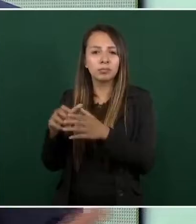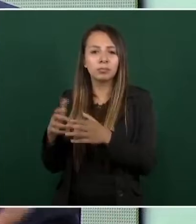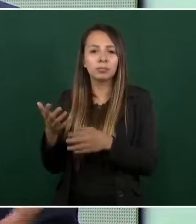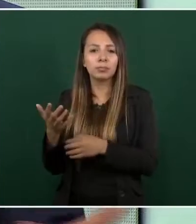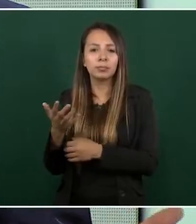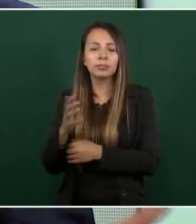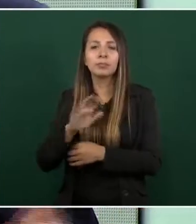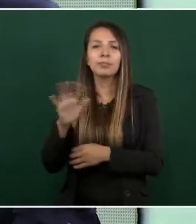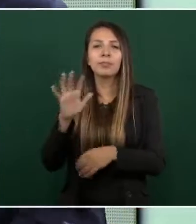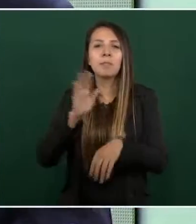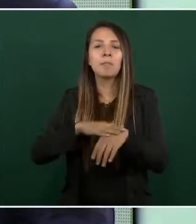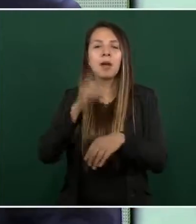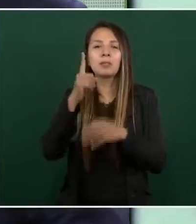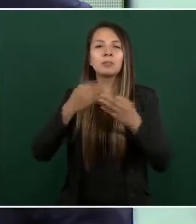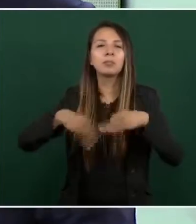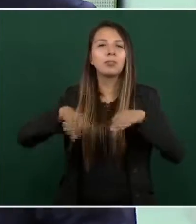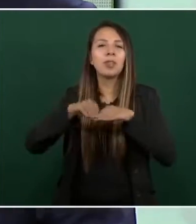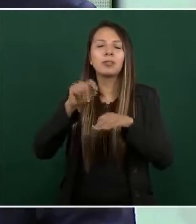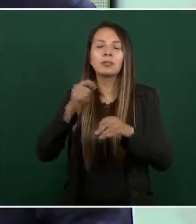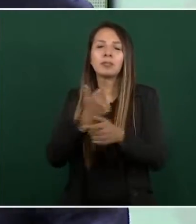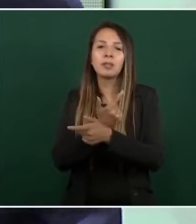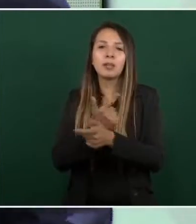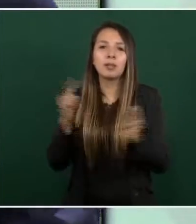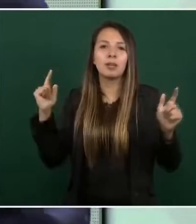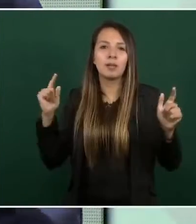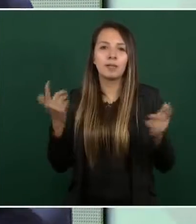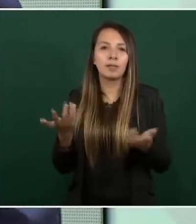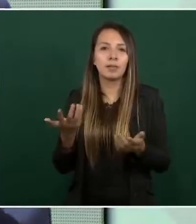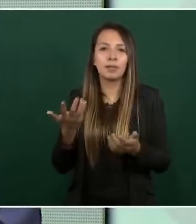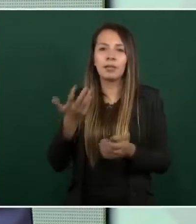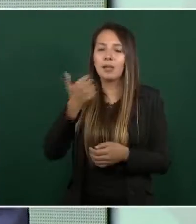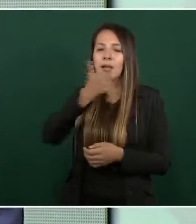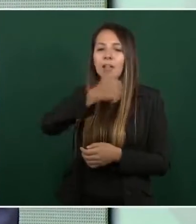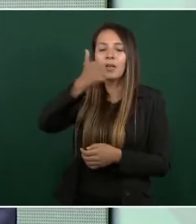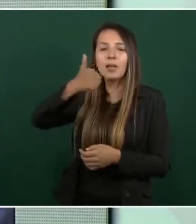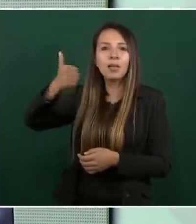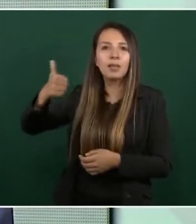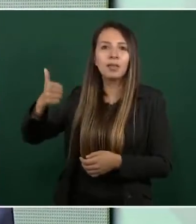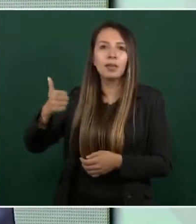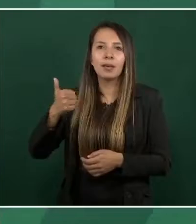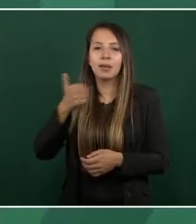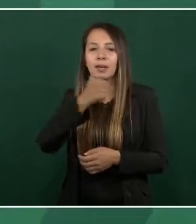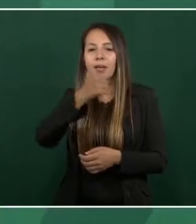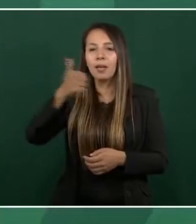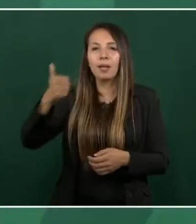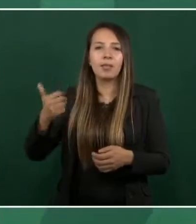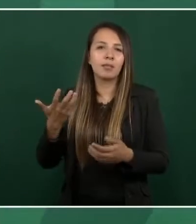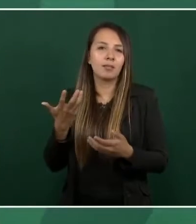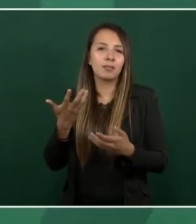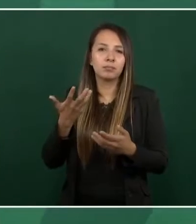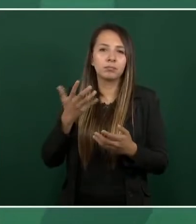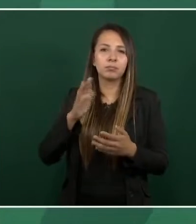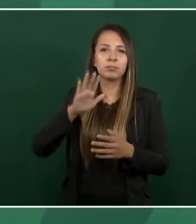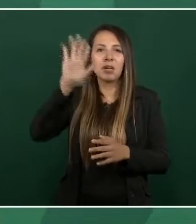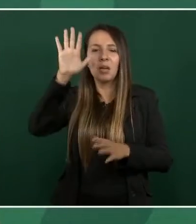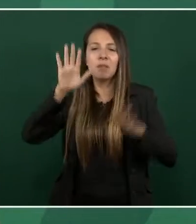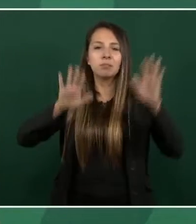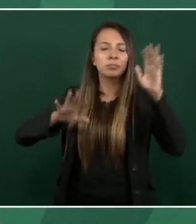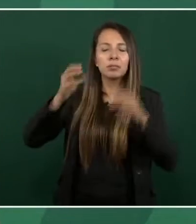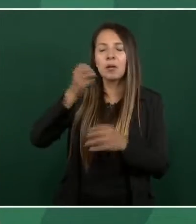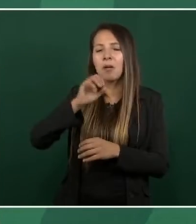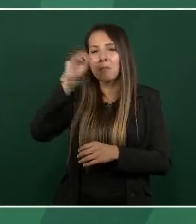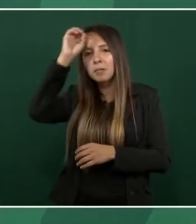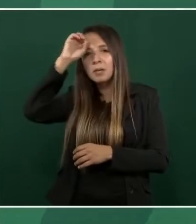lo más importante es la libertad, que cada quien se manifieste. ¿Y sabe quién